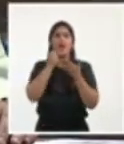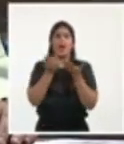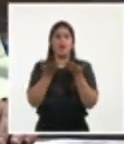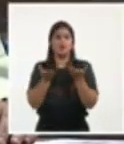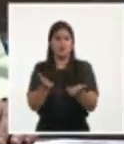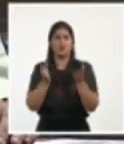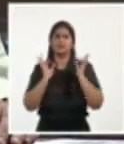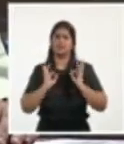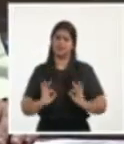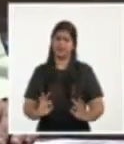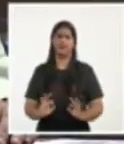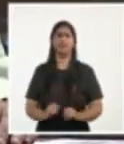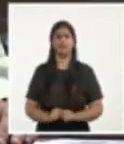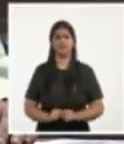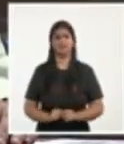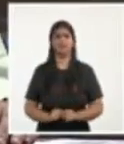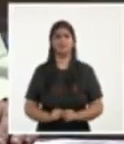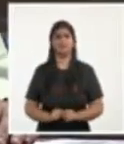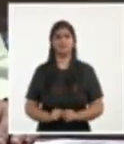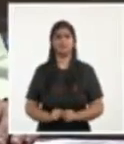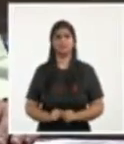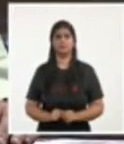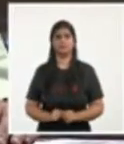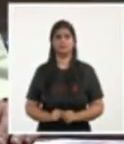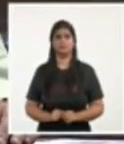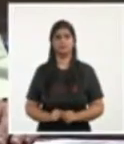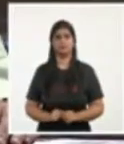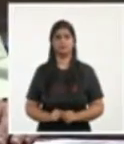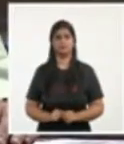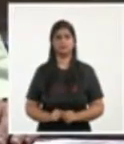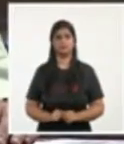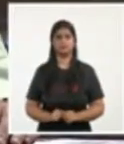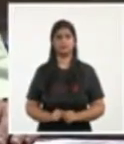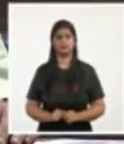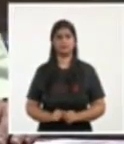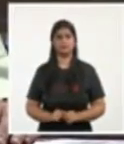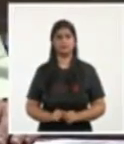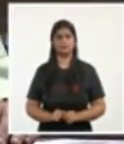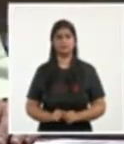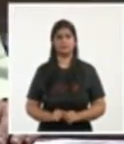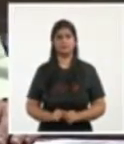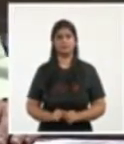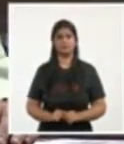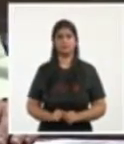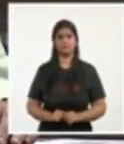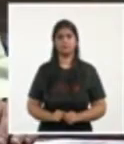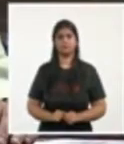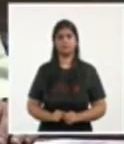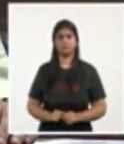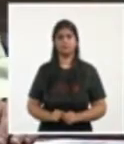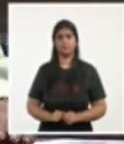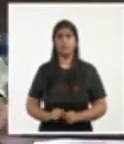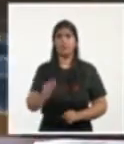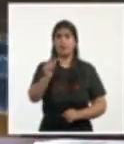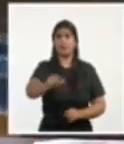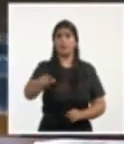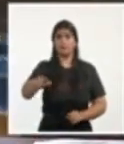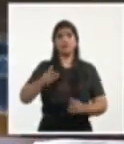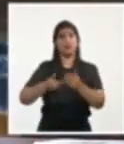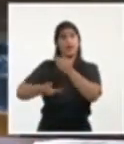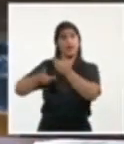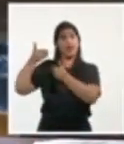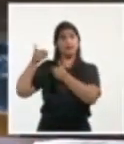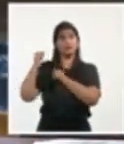tiene. Es un personal que resulta necesario para la atención de su pueblo y su ausencia también recarga el trabajo de